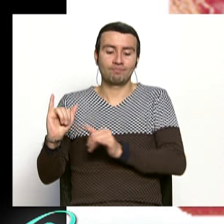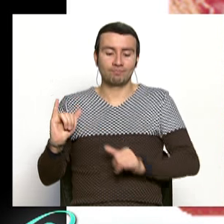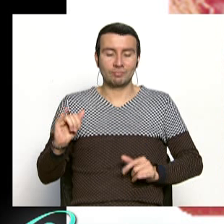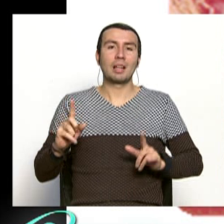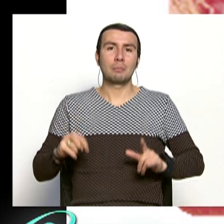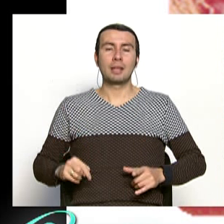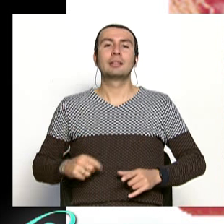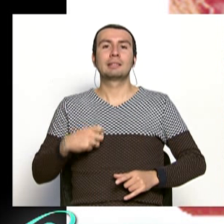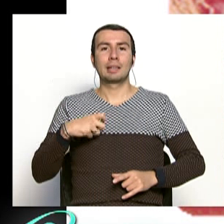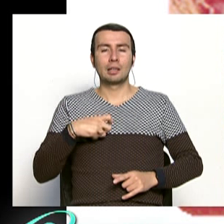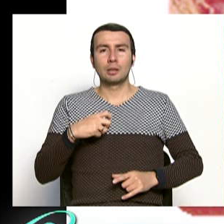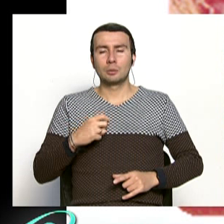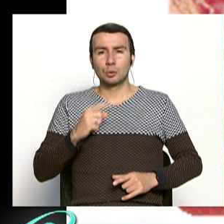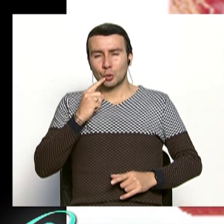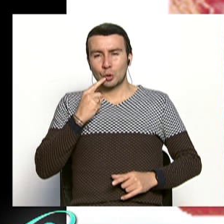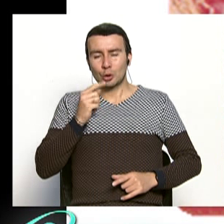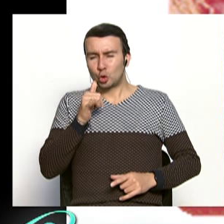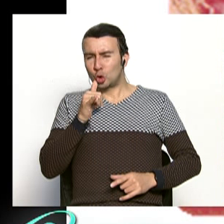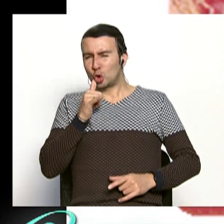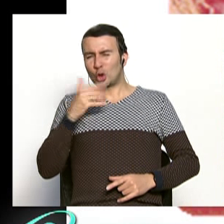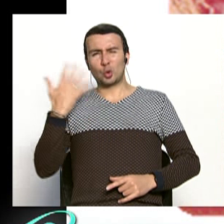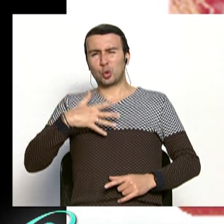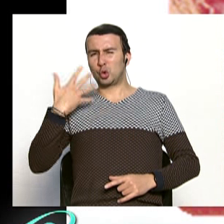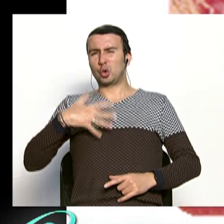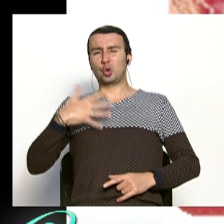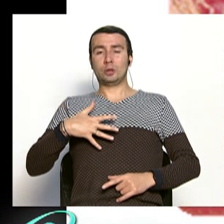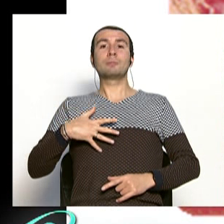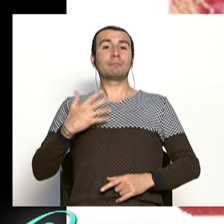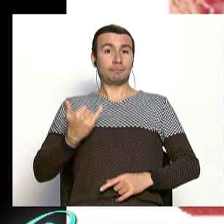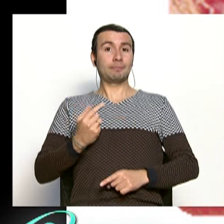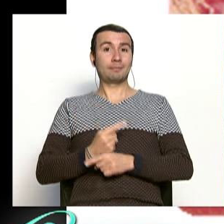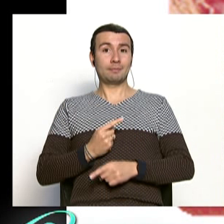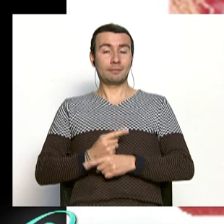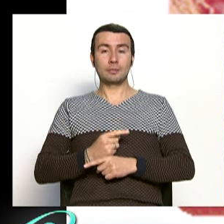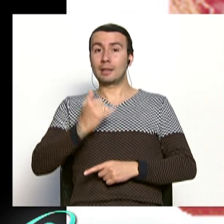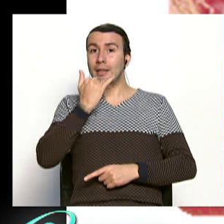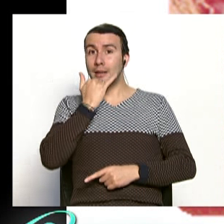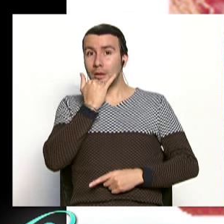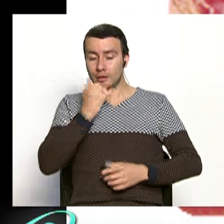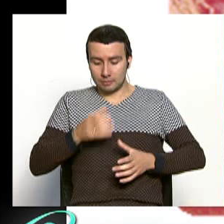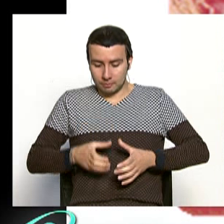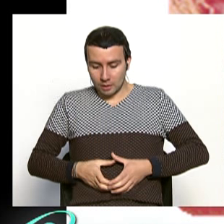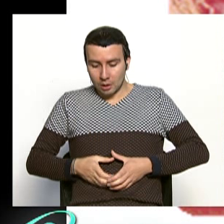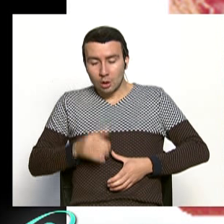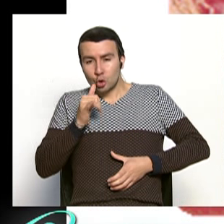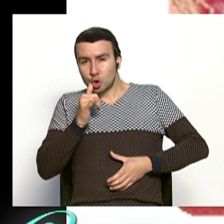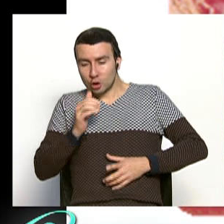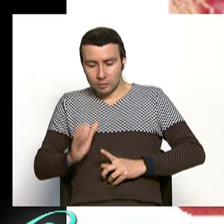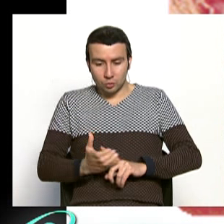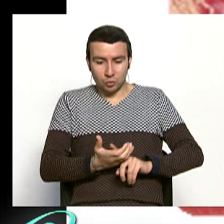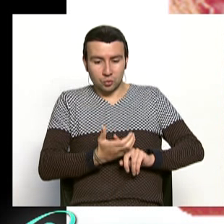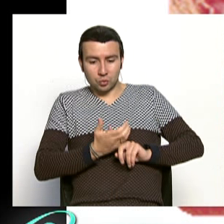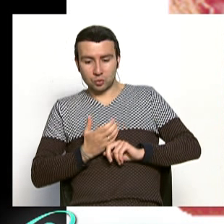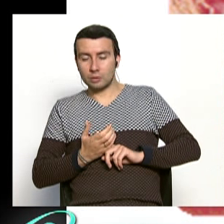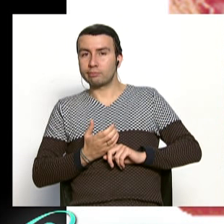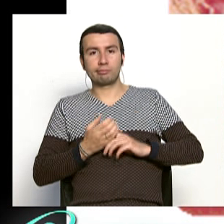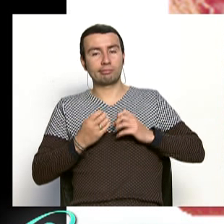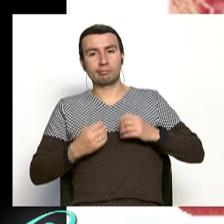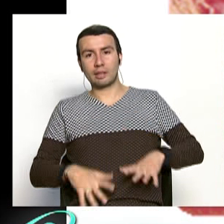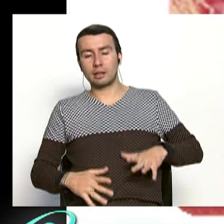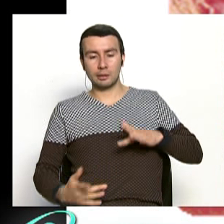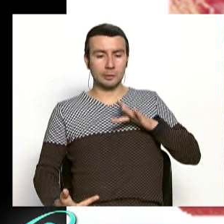intersticial Y esa es una condición en la que la capa protectora por dentro de la vejiga se pierde y la orina empieza a estar en contacto directo